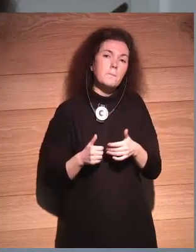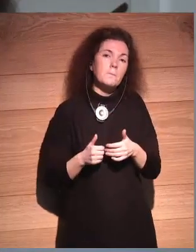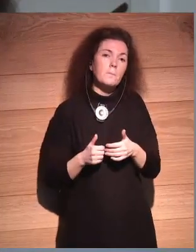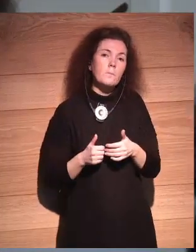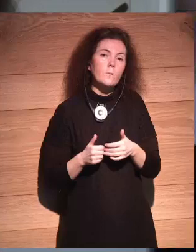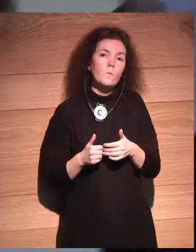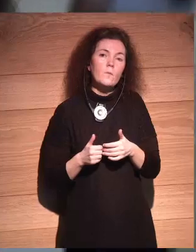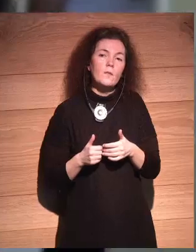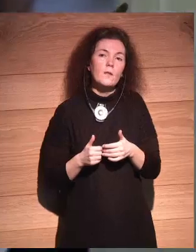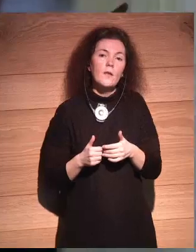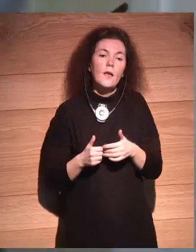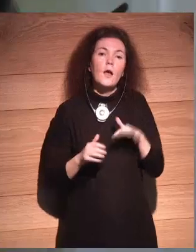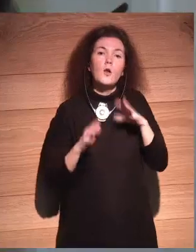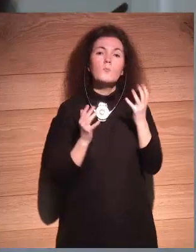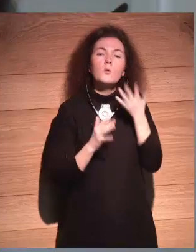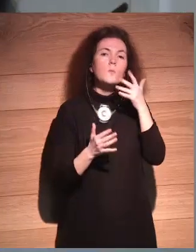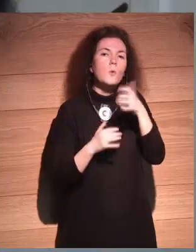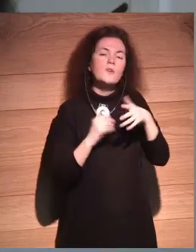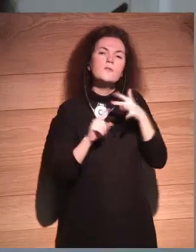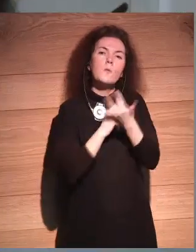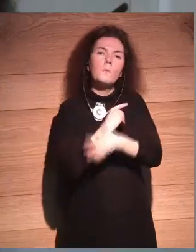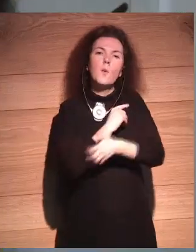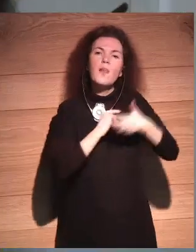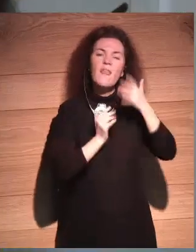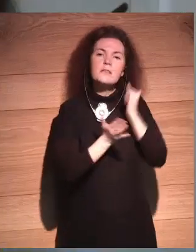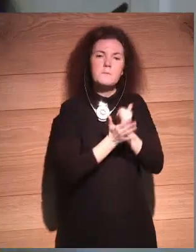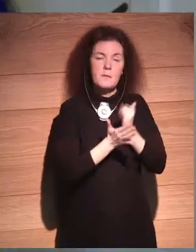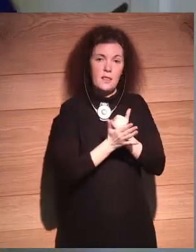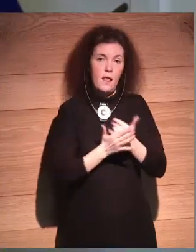Era una especie de pobreza experimental.